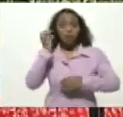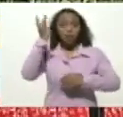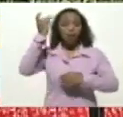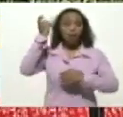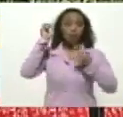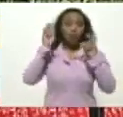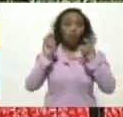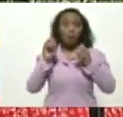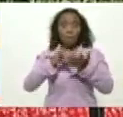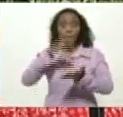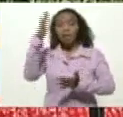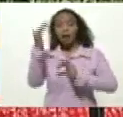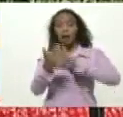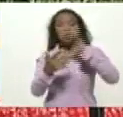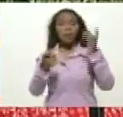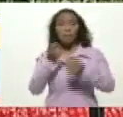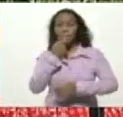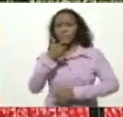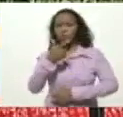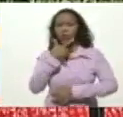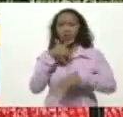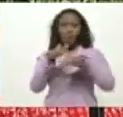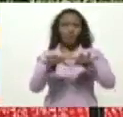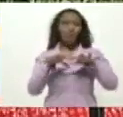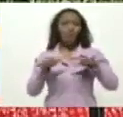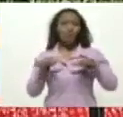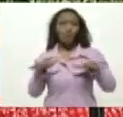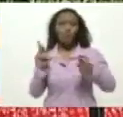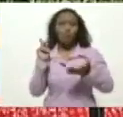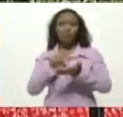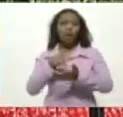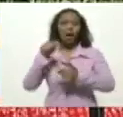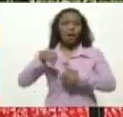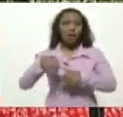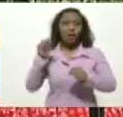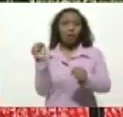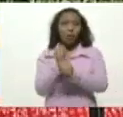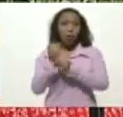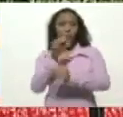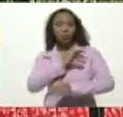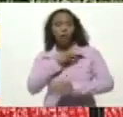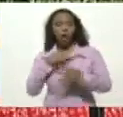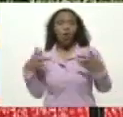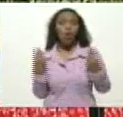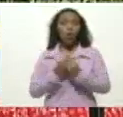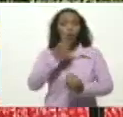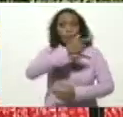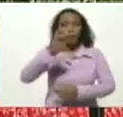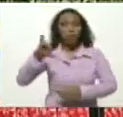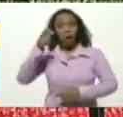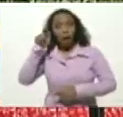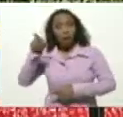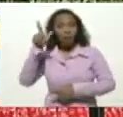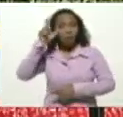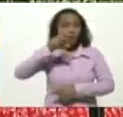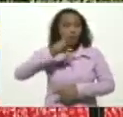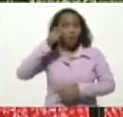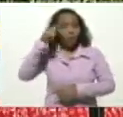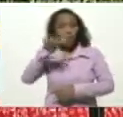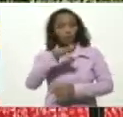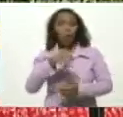milagrosa, bonita, bonita, para llegar al trabajo social con la gente allí donde lo necesita.